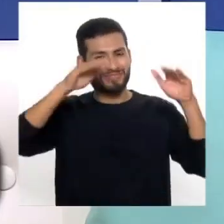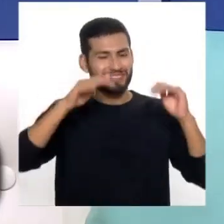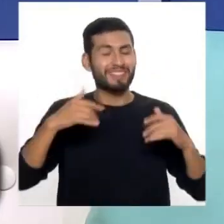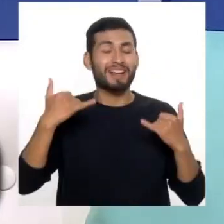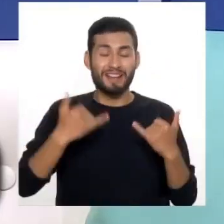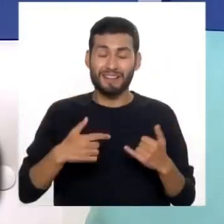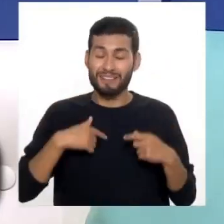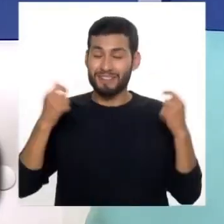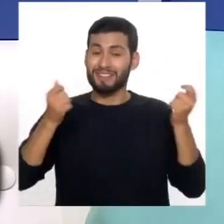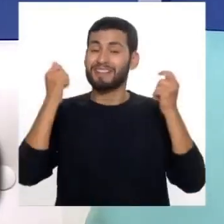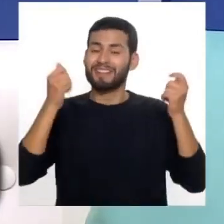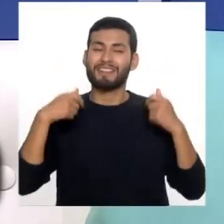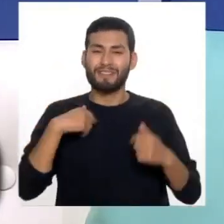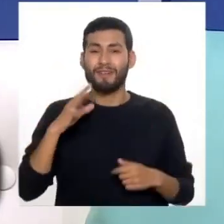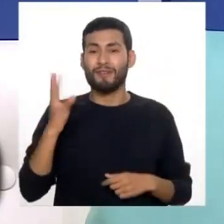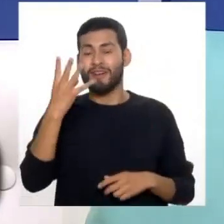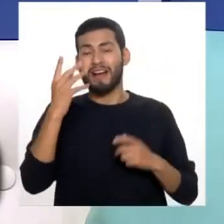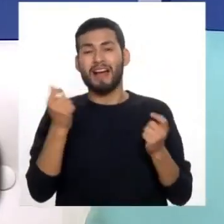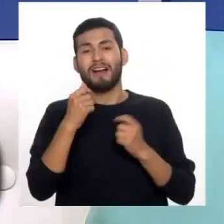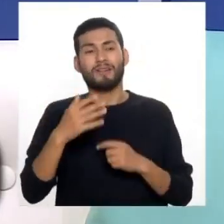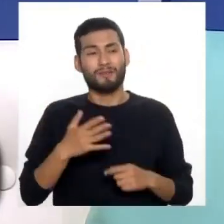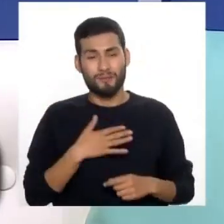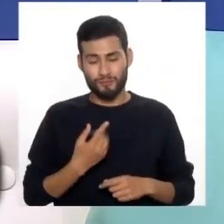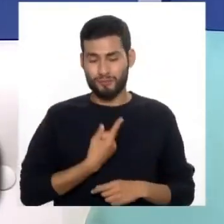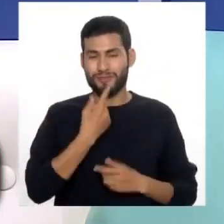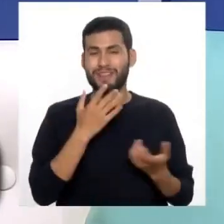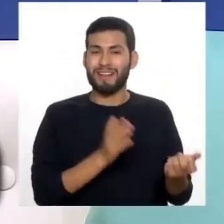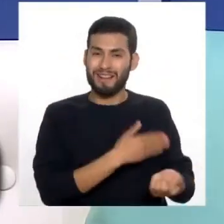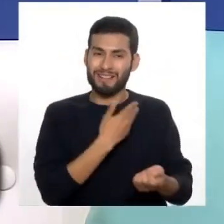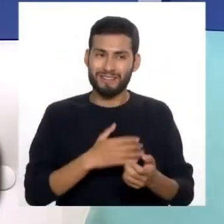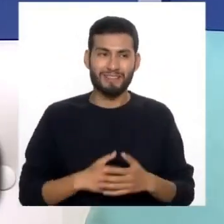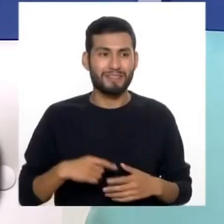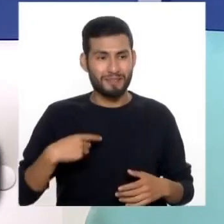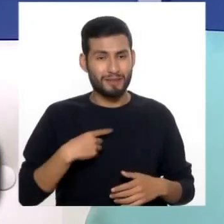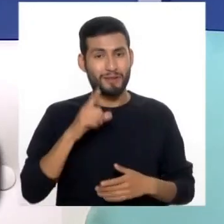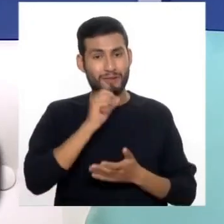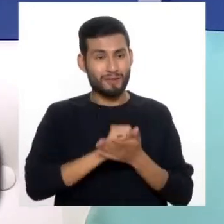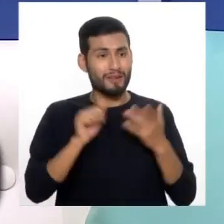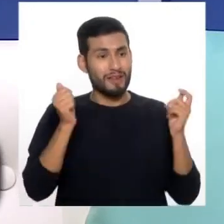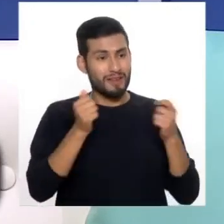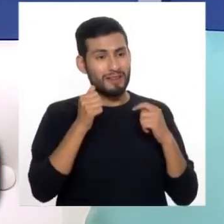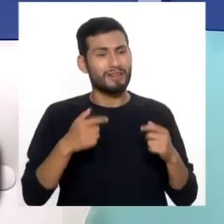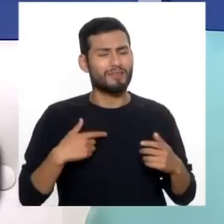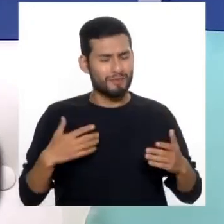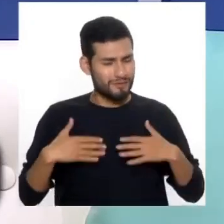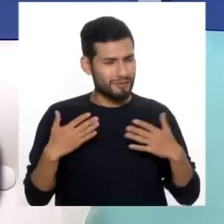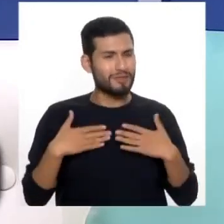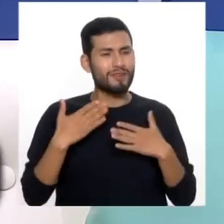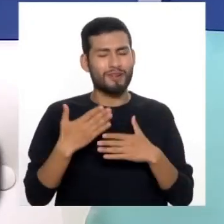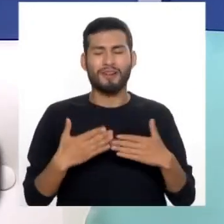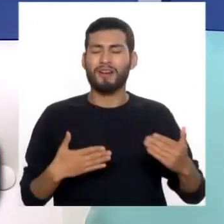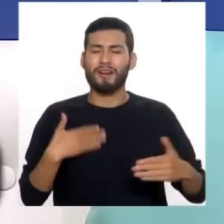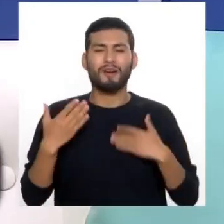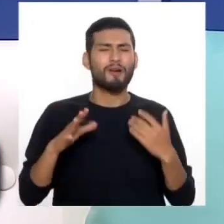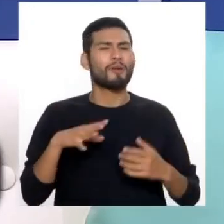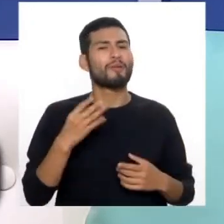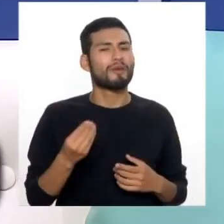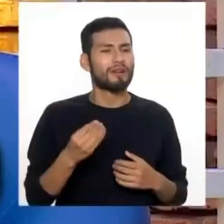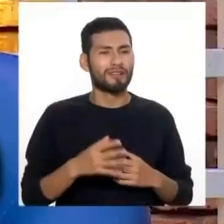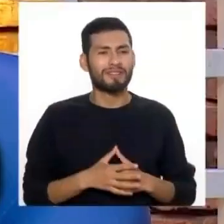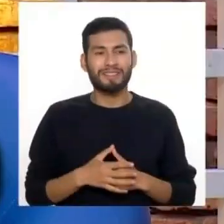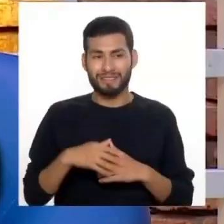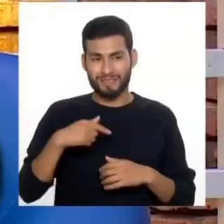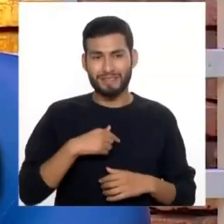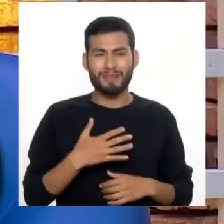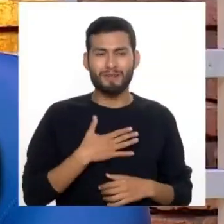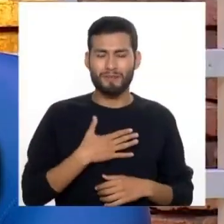puedo celebrar un cuarto aniversario como solista. Estoy en un mes de aniversario, feliz y contenta, porque siento que esta